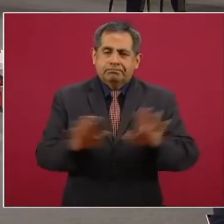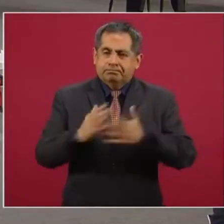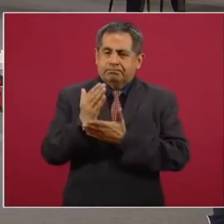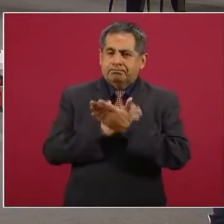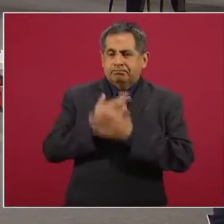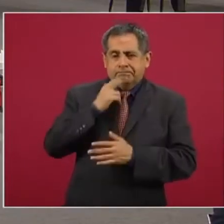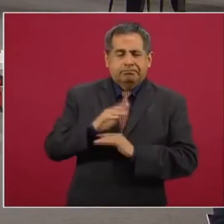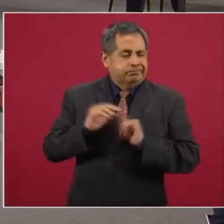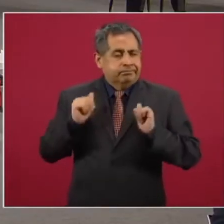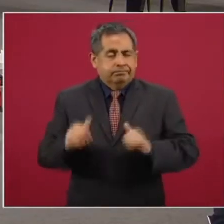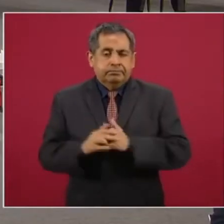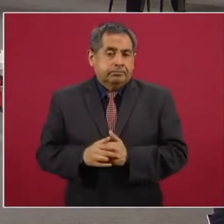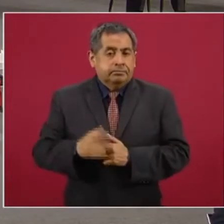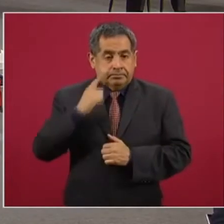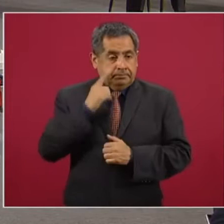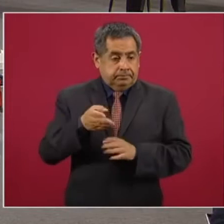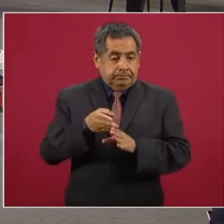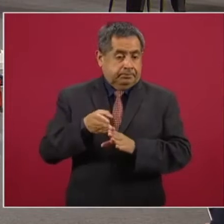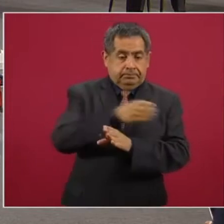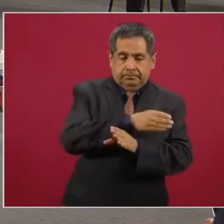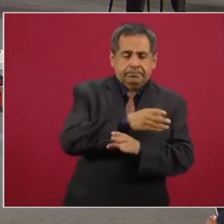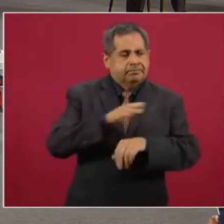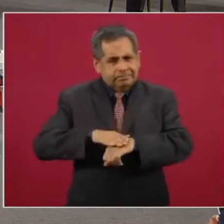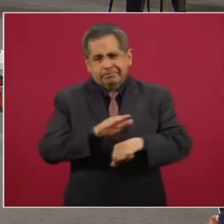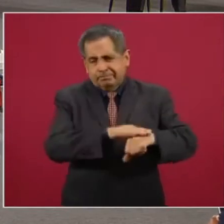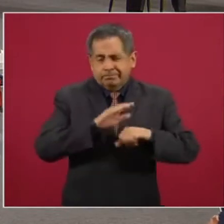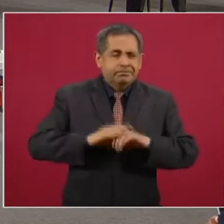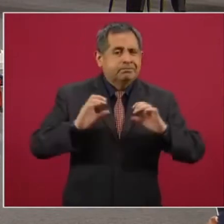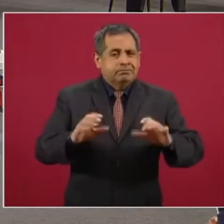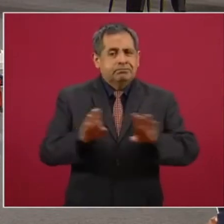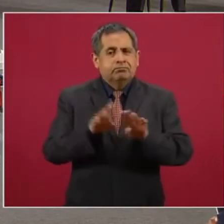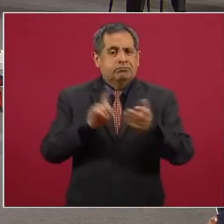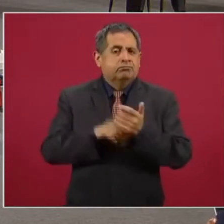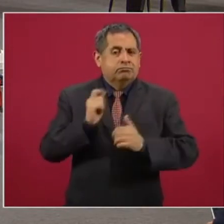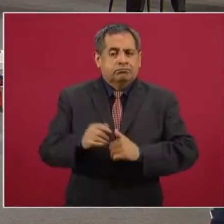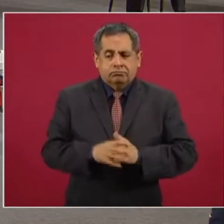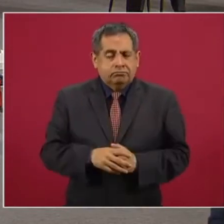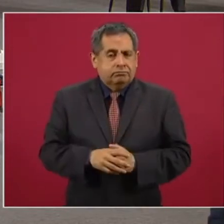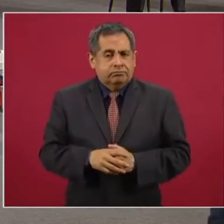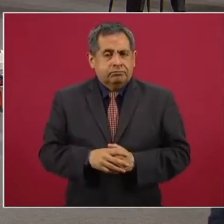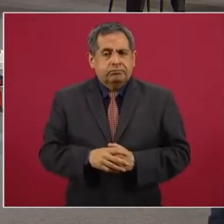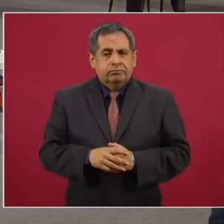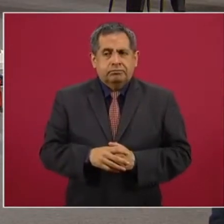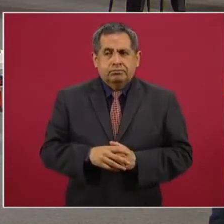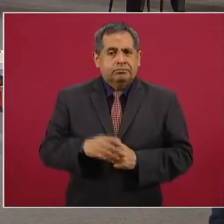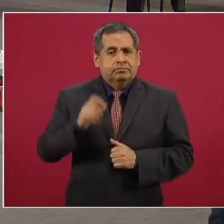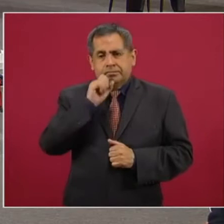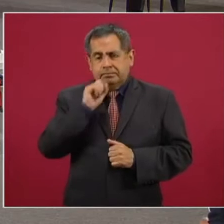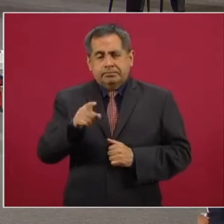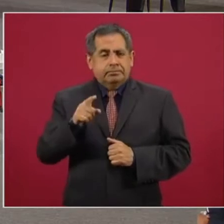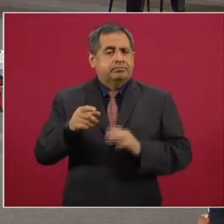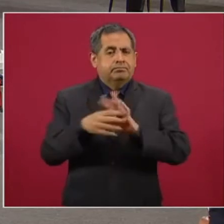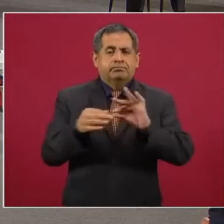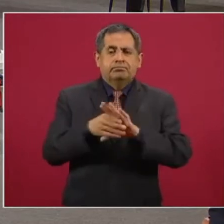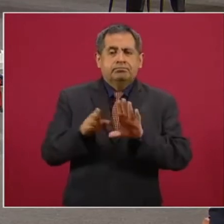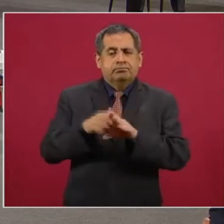de la epidemia, de hecho antes del primer caso, la mitigación comunitaria. Y retomo sobre